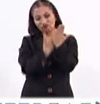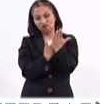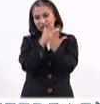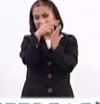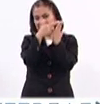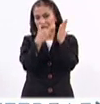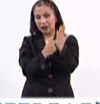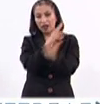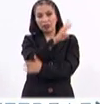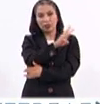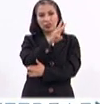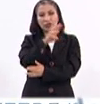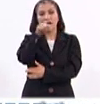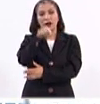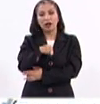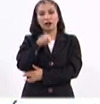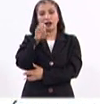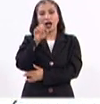requisitos: